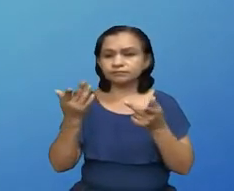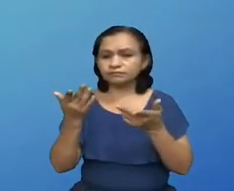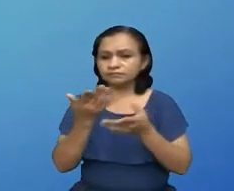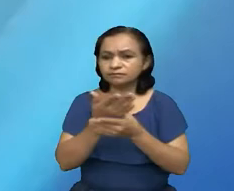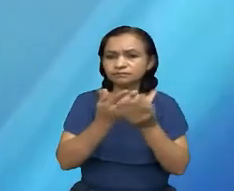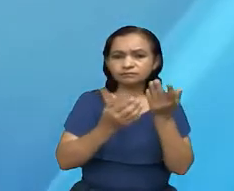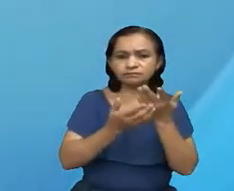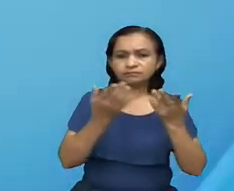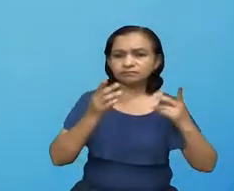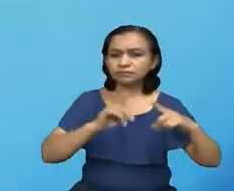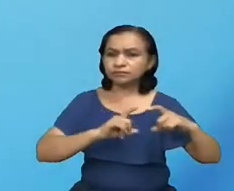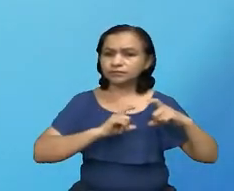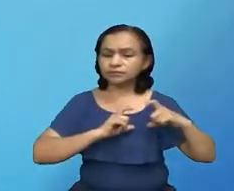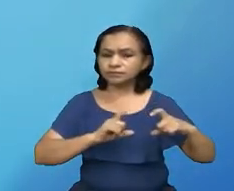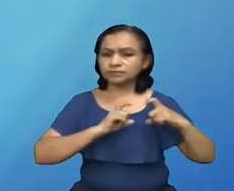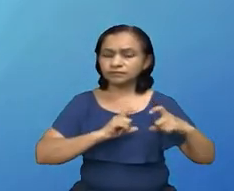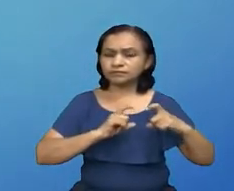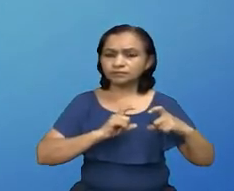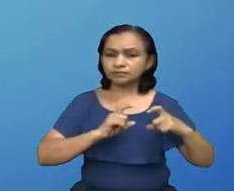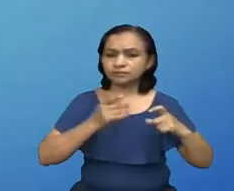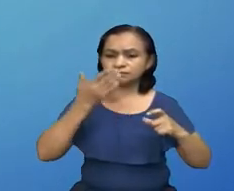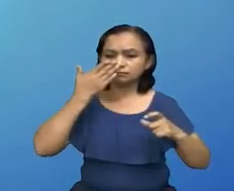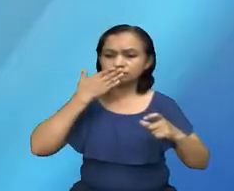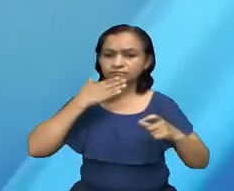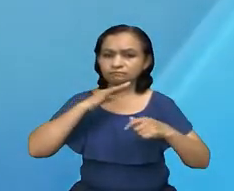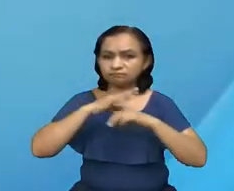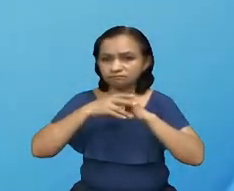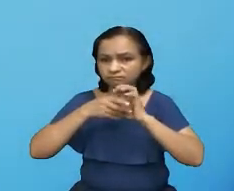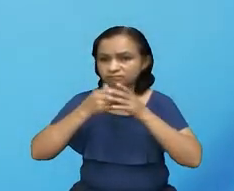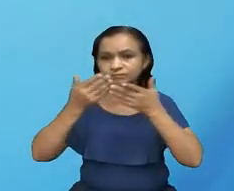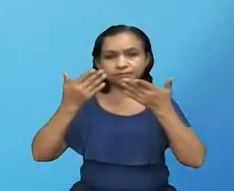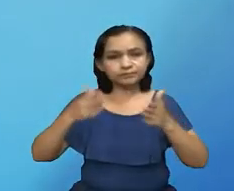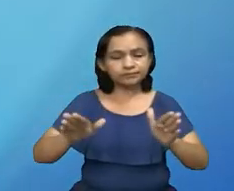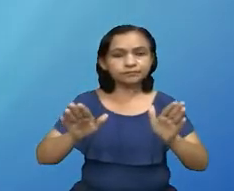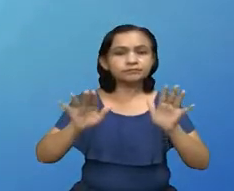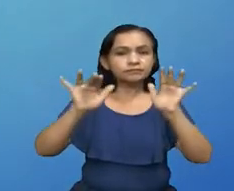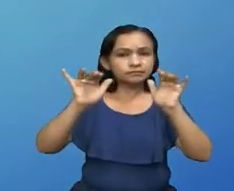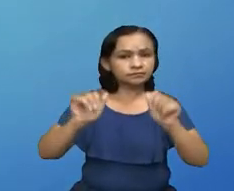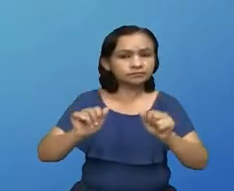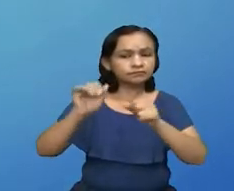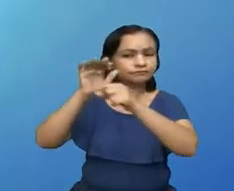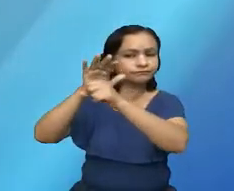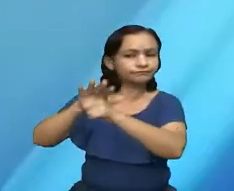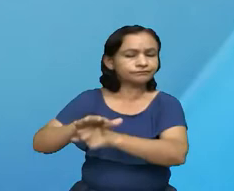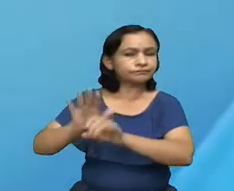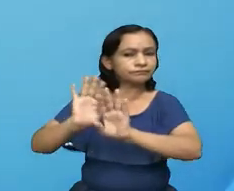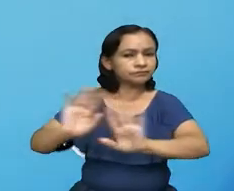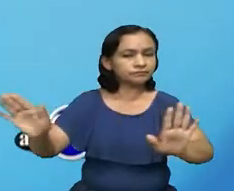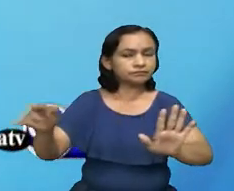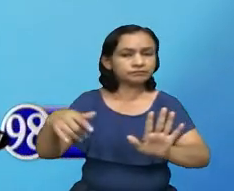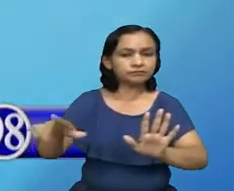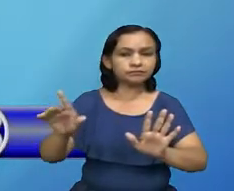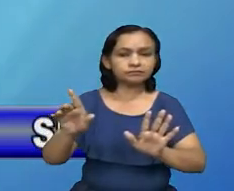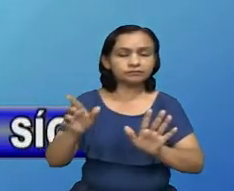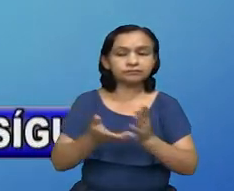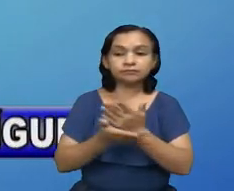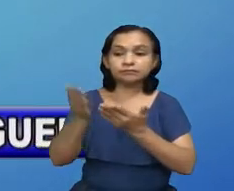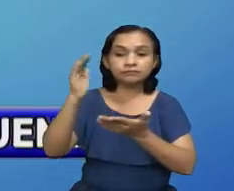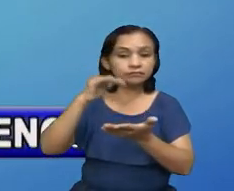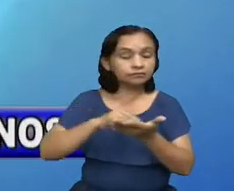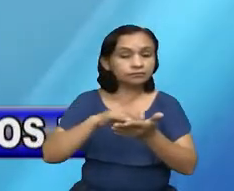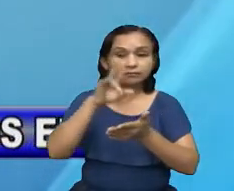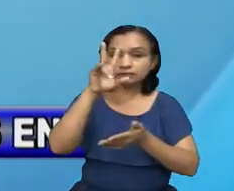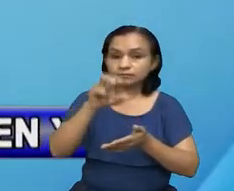corazones de intenciones maléficas que ya fueron vencidas y que no se